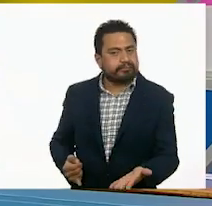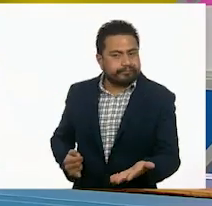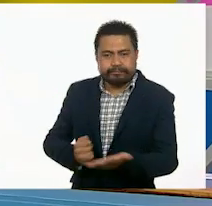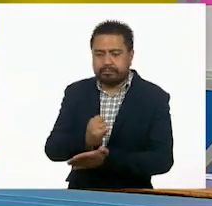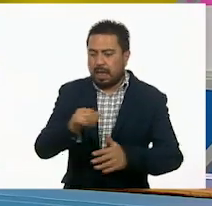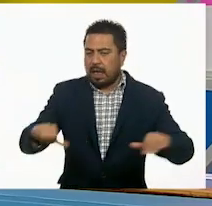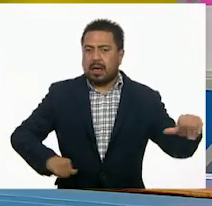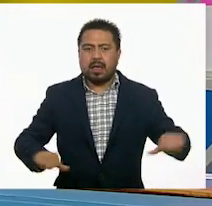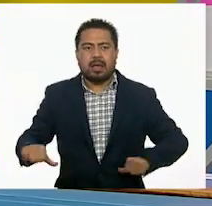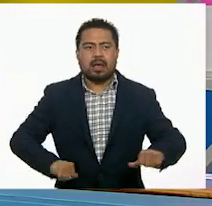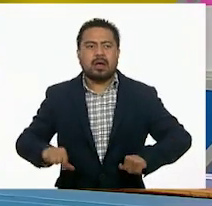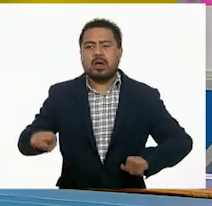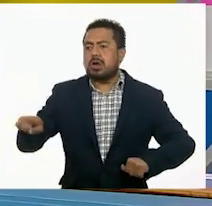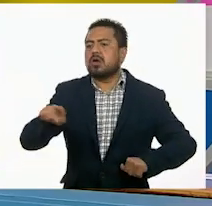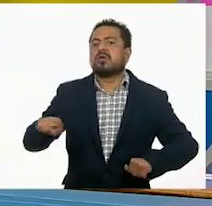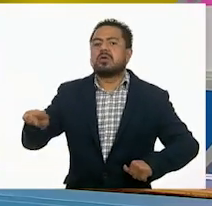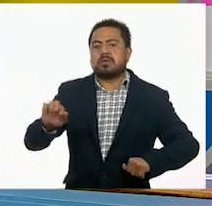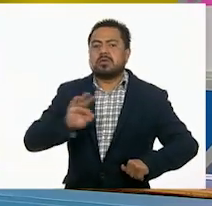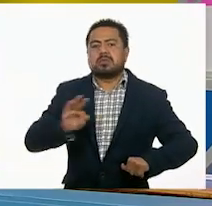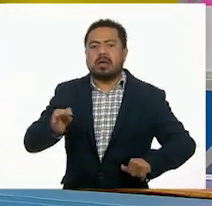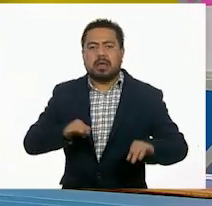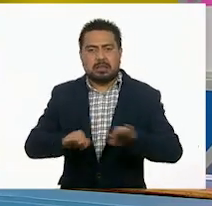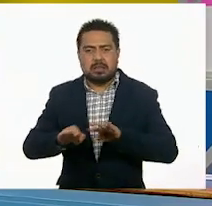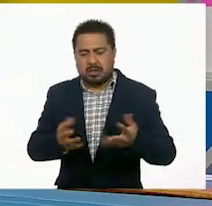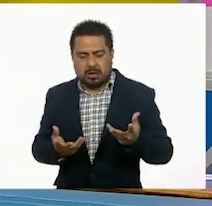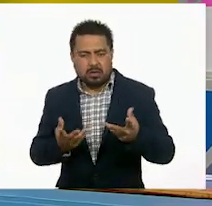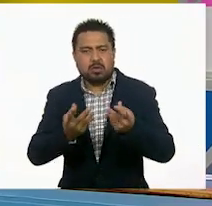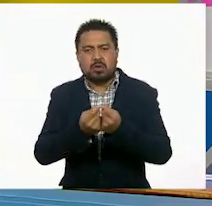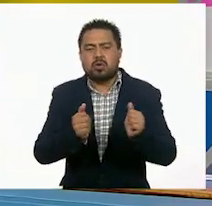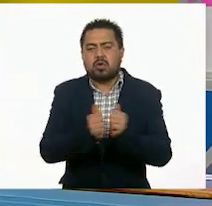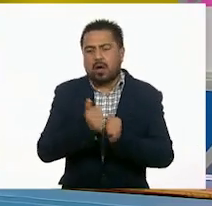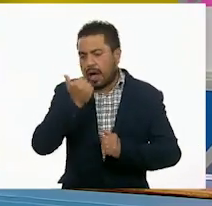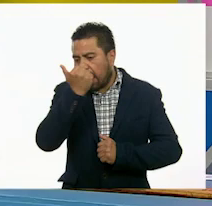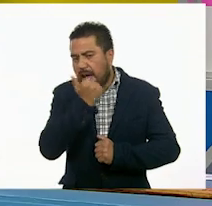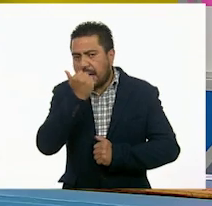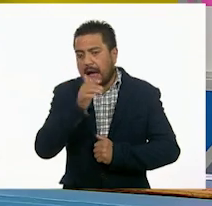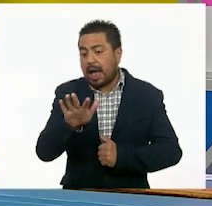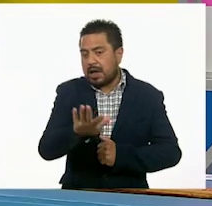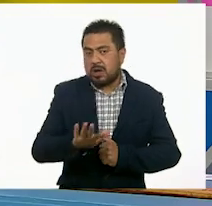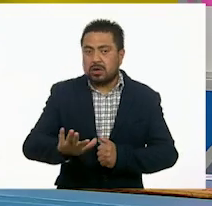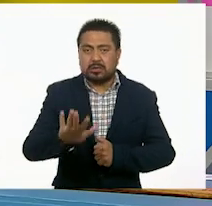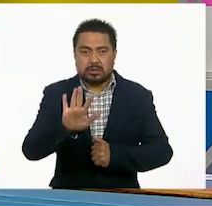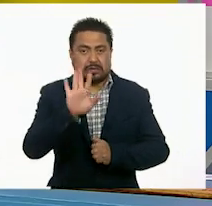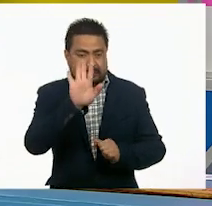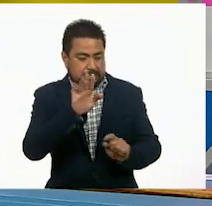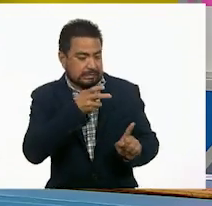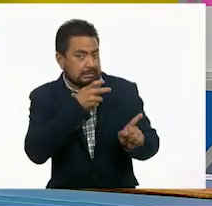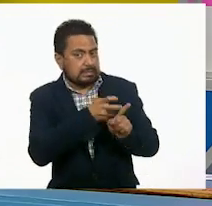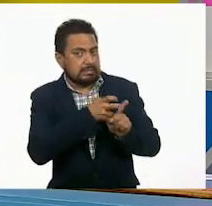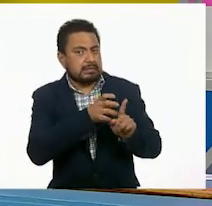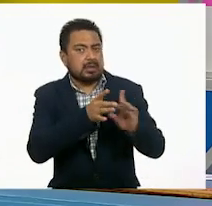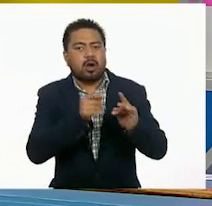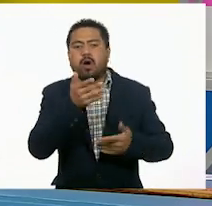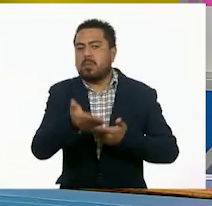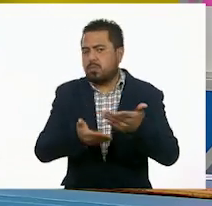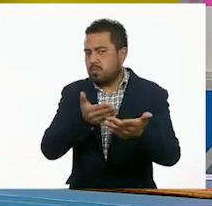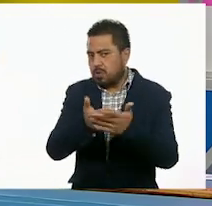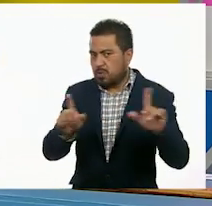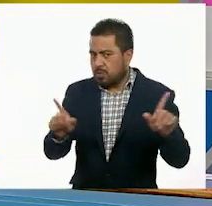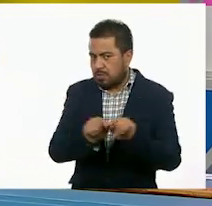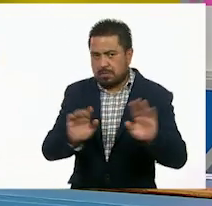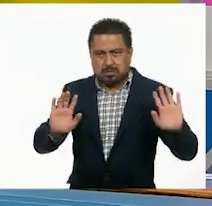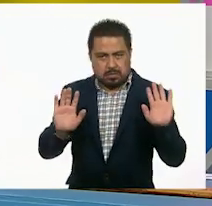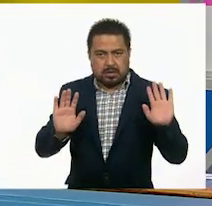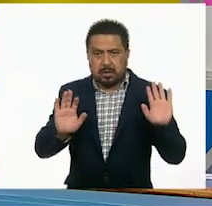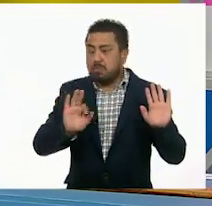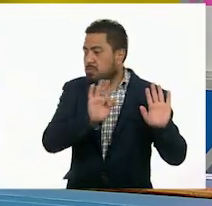las actividades que ellos van a trabajar con sus alumnos. Esto, insisto, es una propuesta.